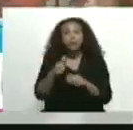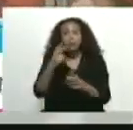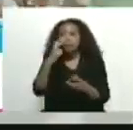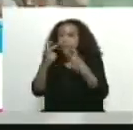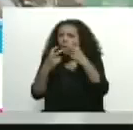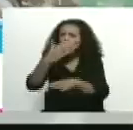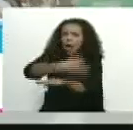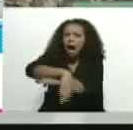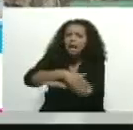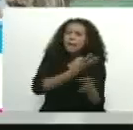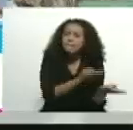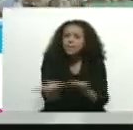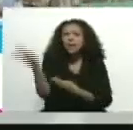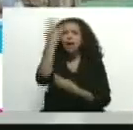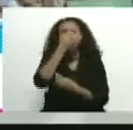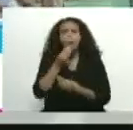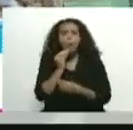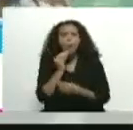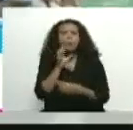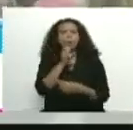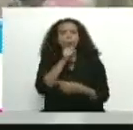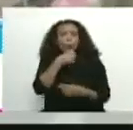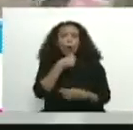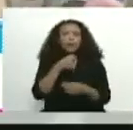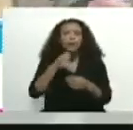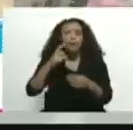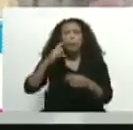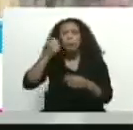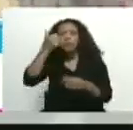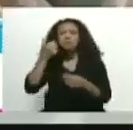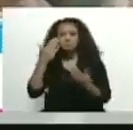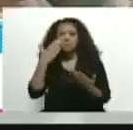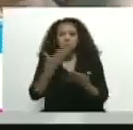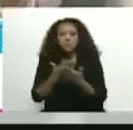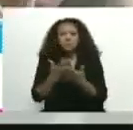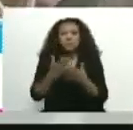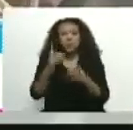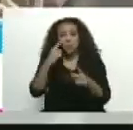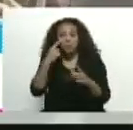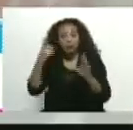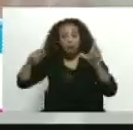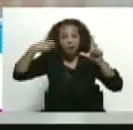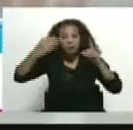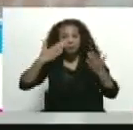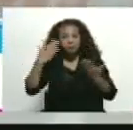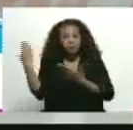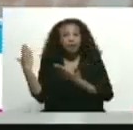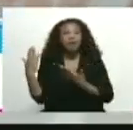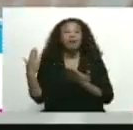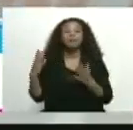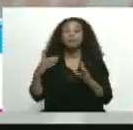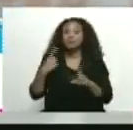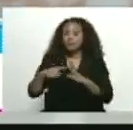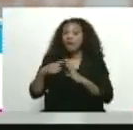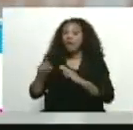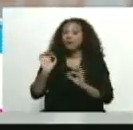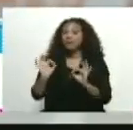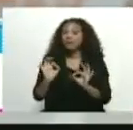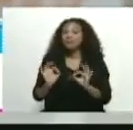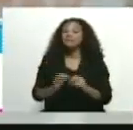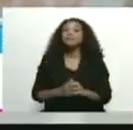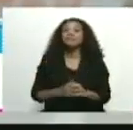calle, invitando a esos jóvenes, a esos abuelos, y lo pudimos ver y lo pudimos notar, como vimos en los videos, en